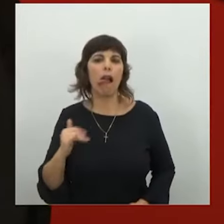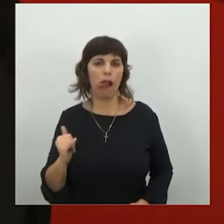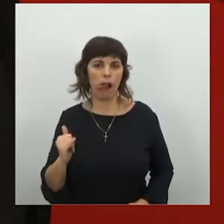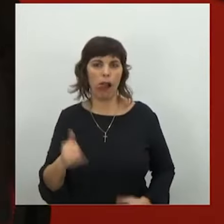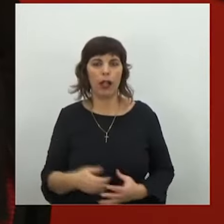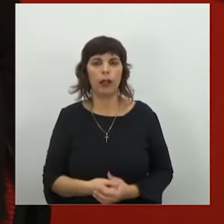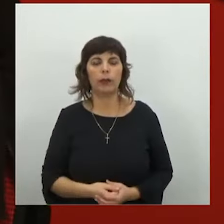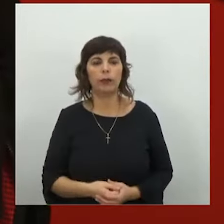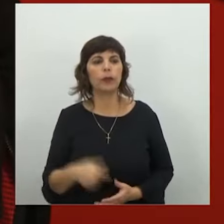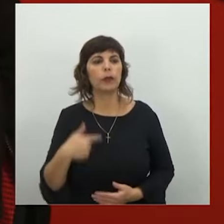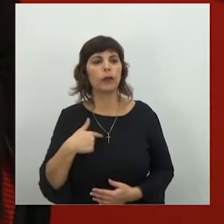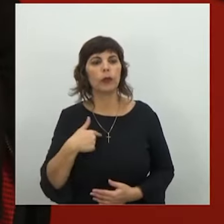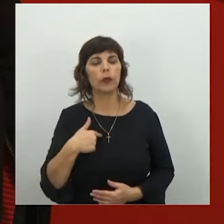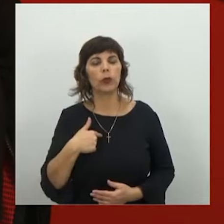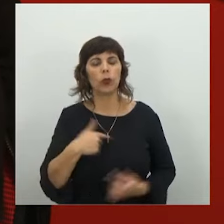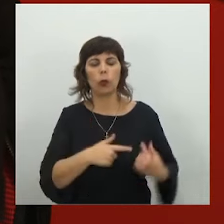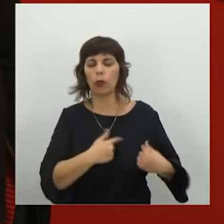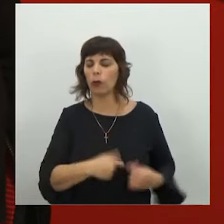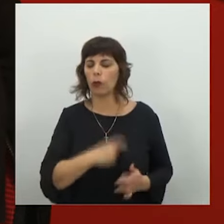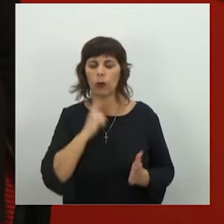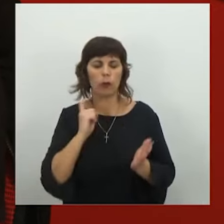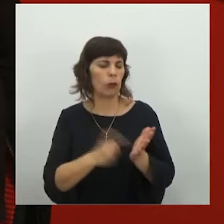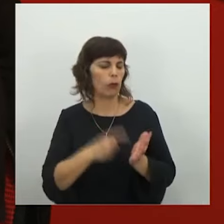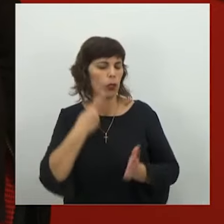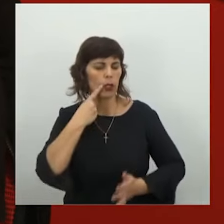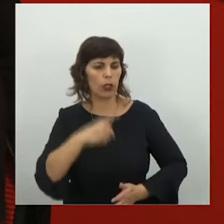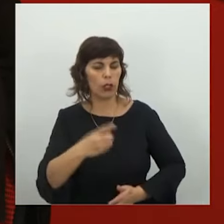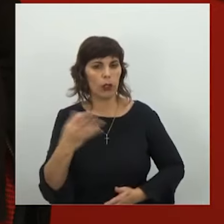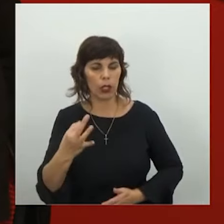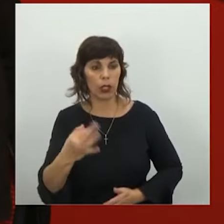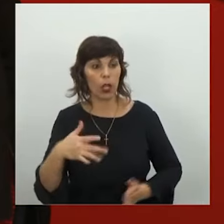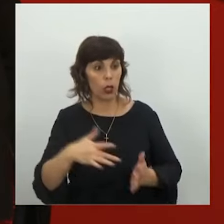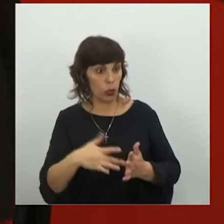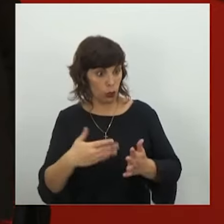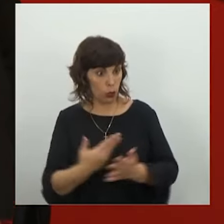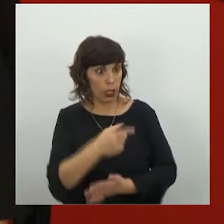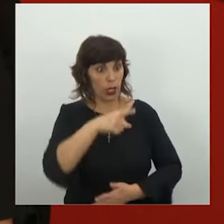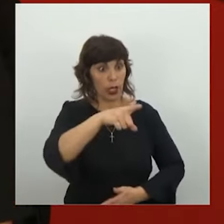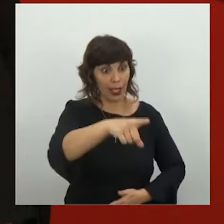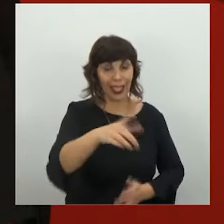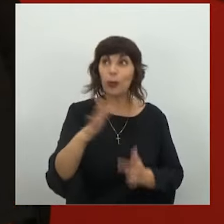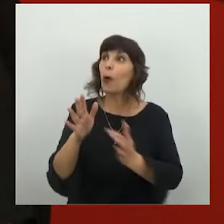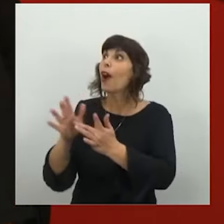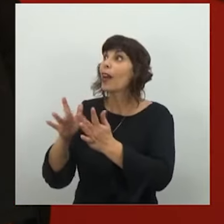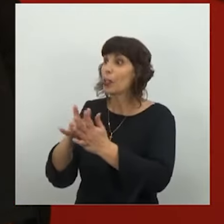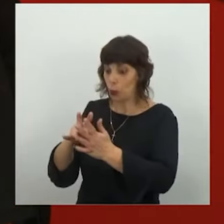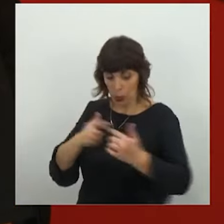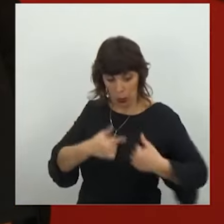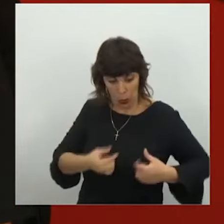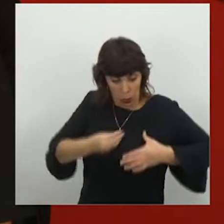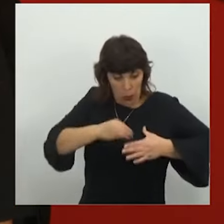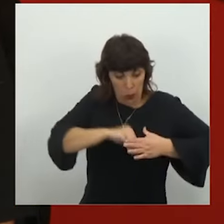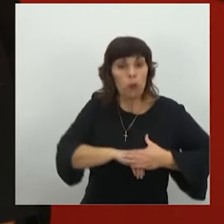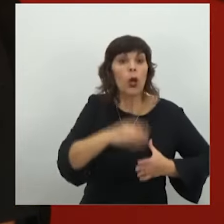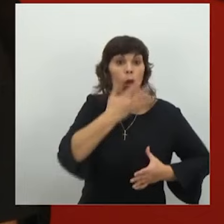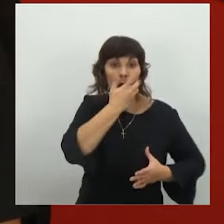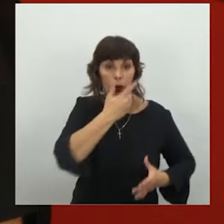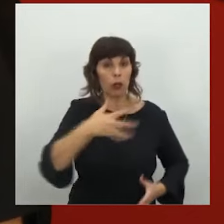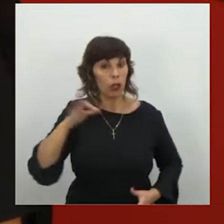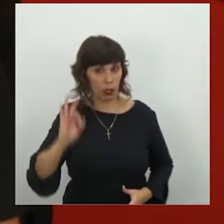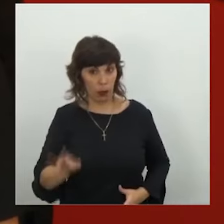oyente, de todo corazón, el día que de verdad conozca a Jesucristo, de verdad. No